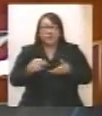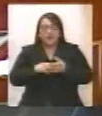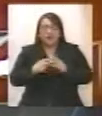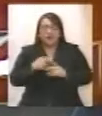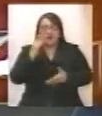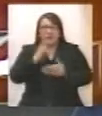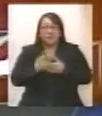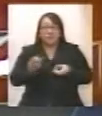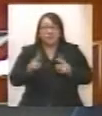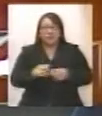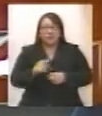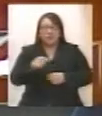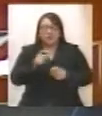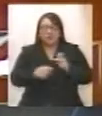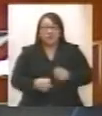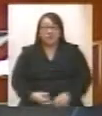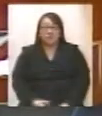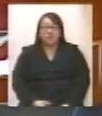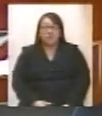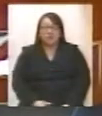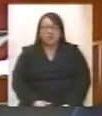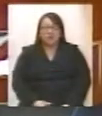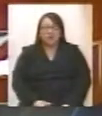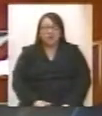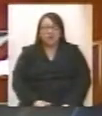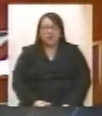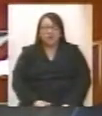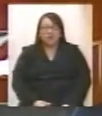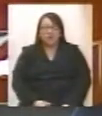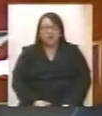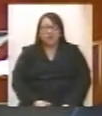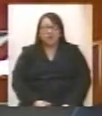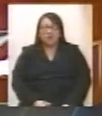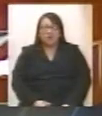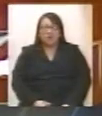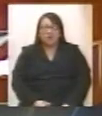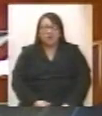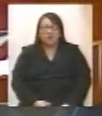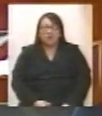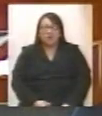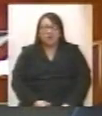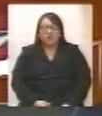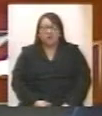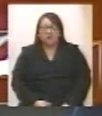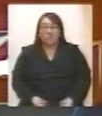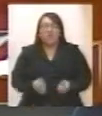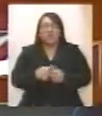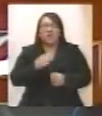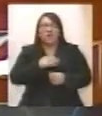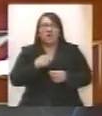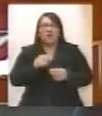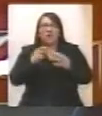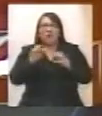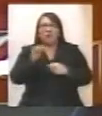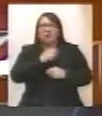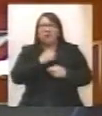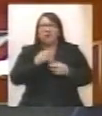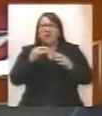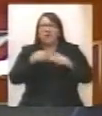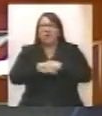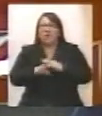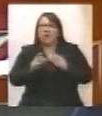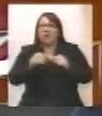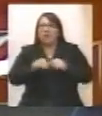una sanción efectiva a estos actos. En coordinación con el Ministerio Público y el Ministerio del Interior,